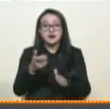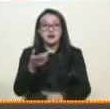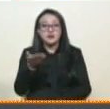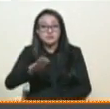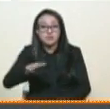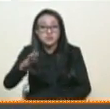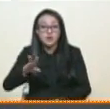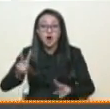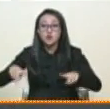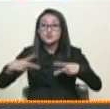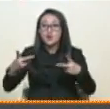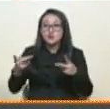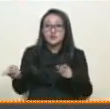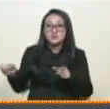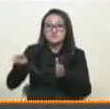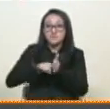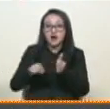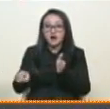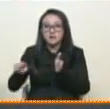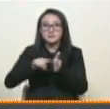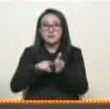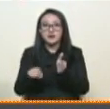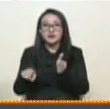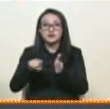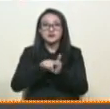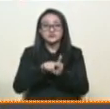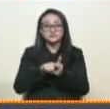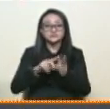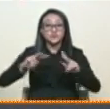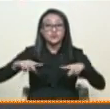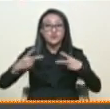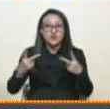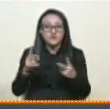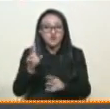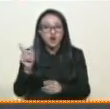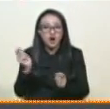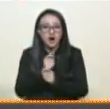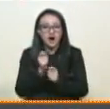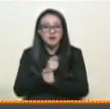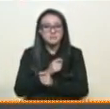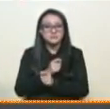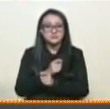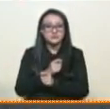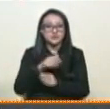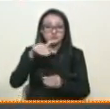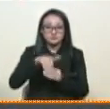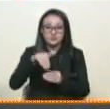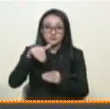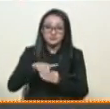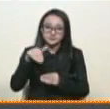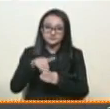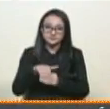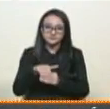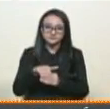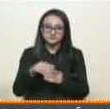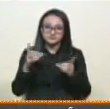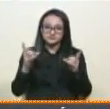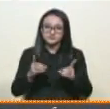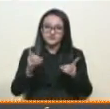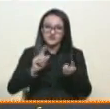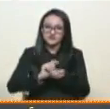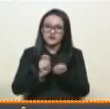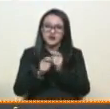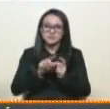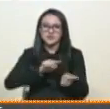los nuevos electores, se van haciendo los cambios de ubicación del elector cuando decide migrarse